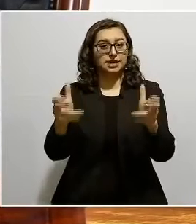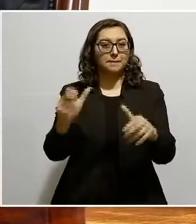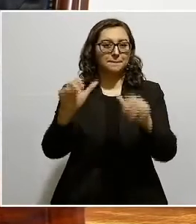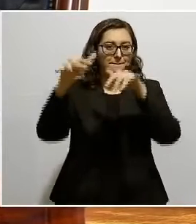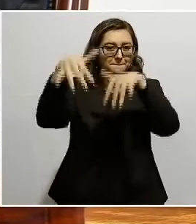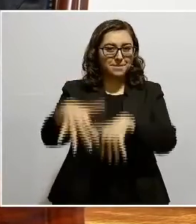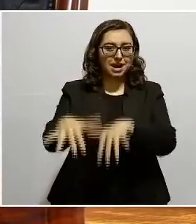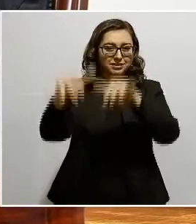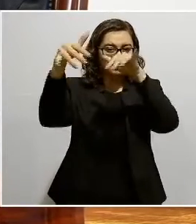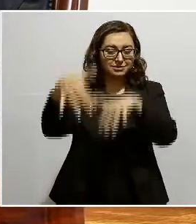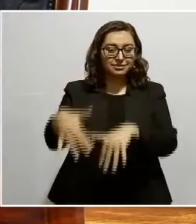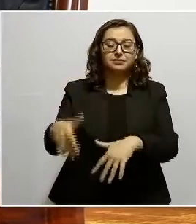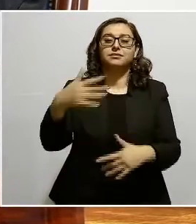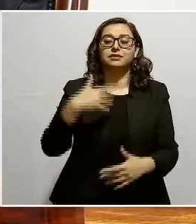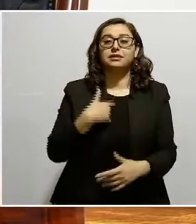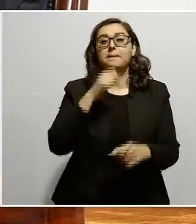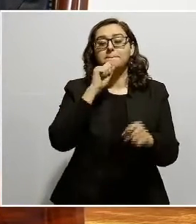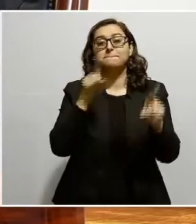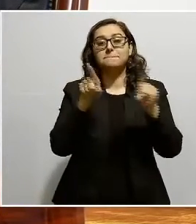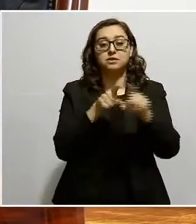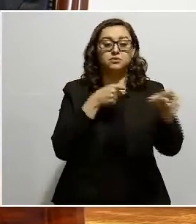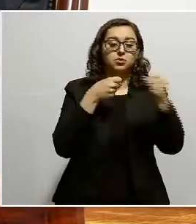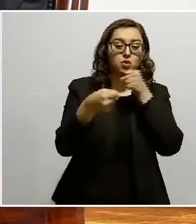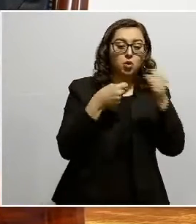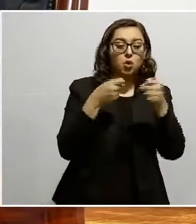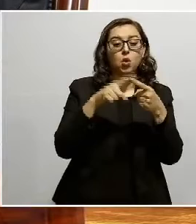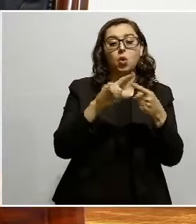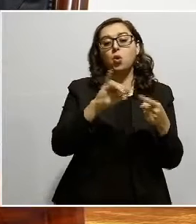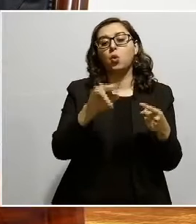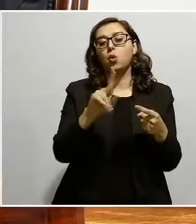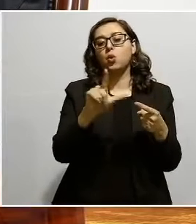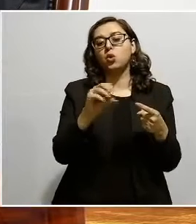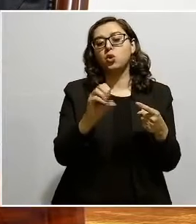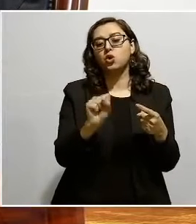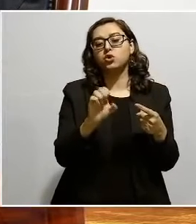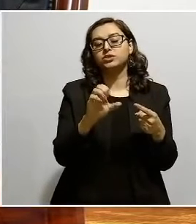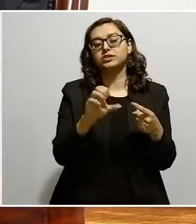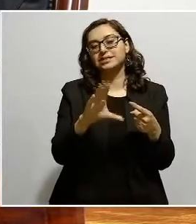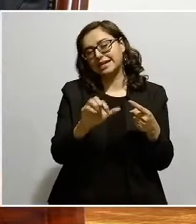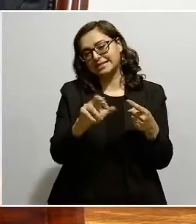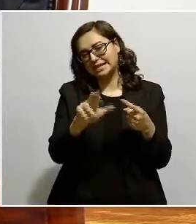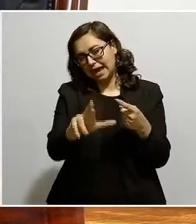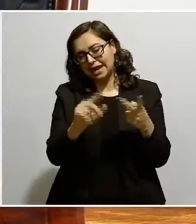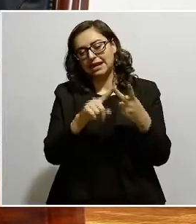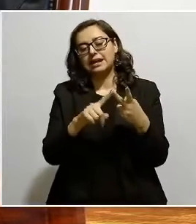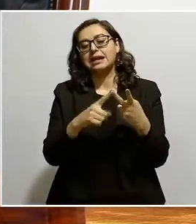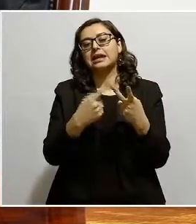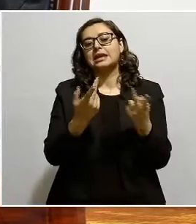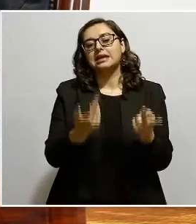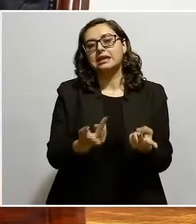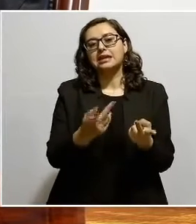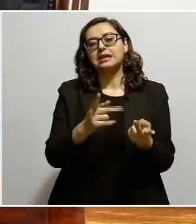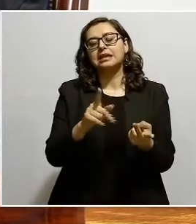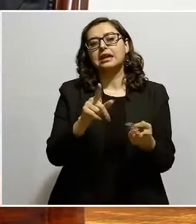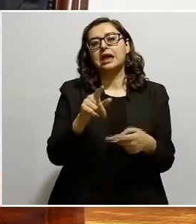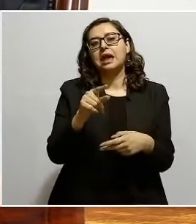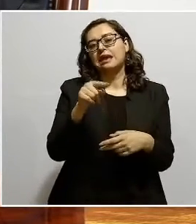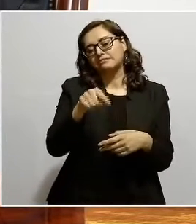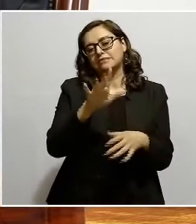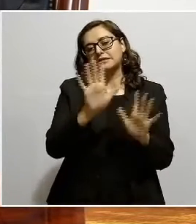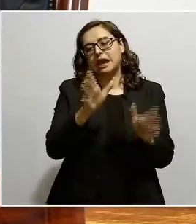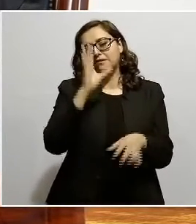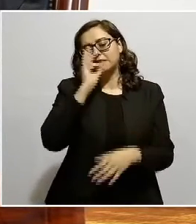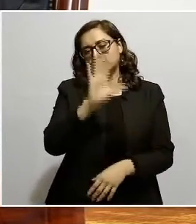periodista Julio César Javier Ruiz, ya afinado, conocido como